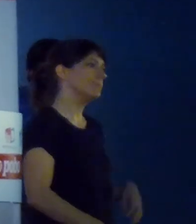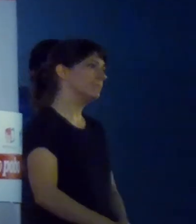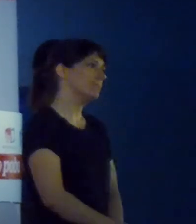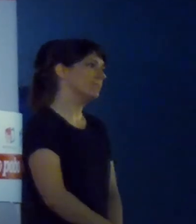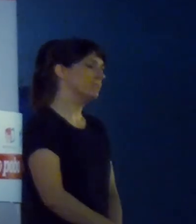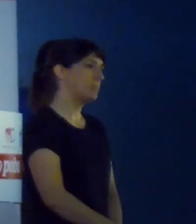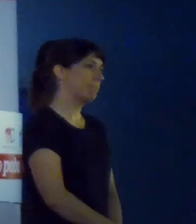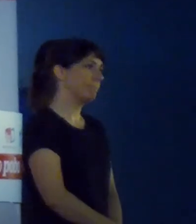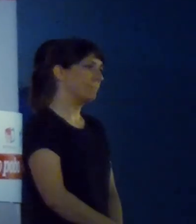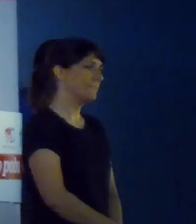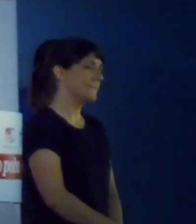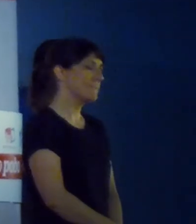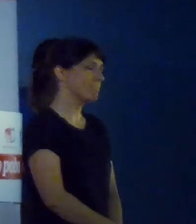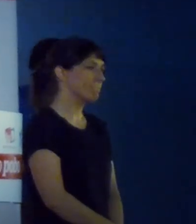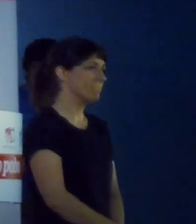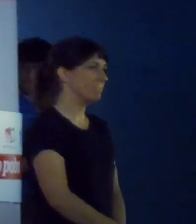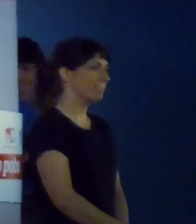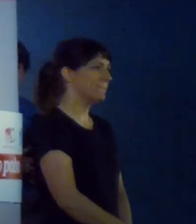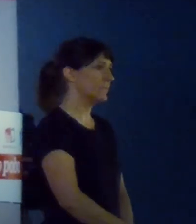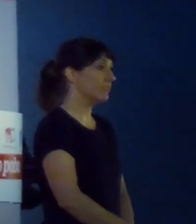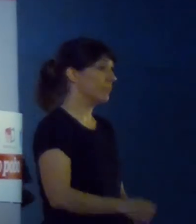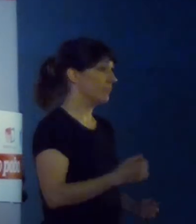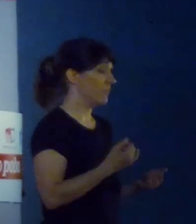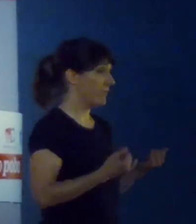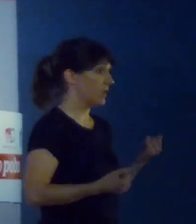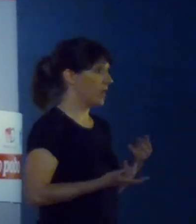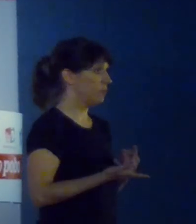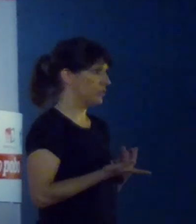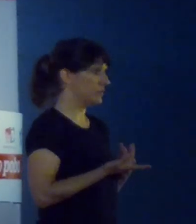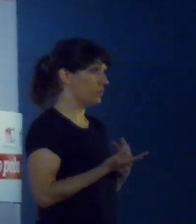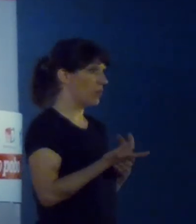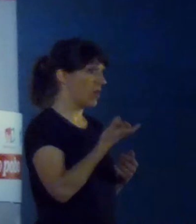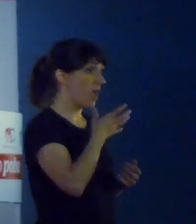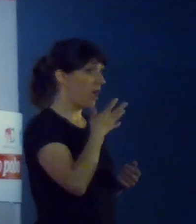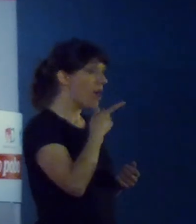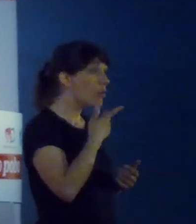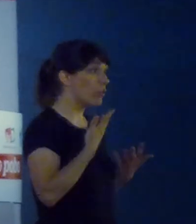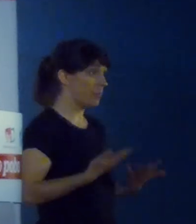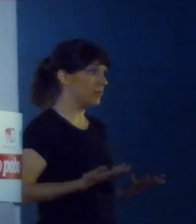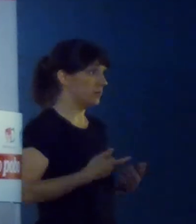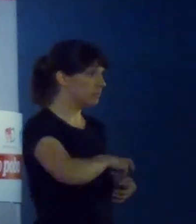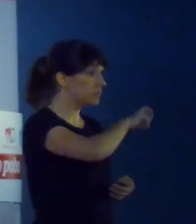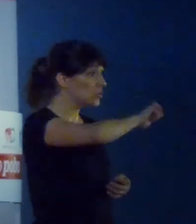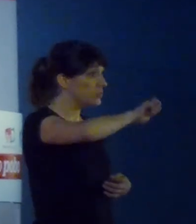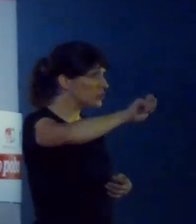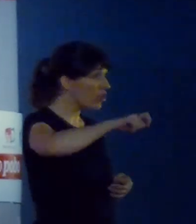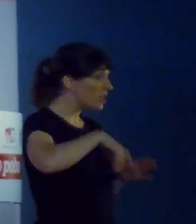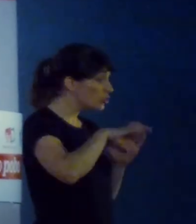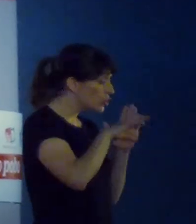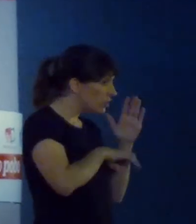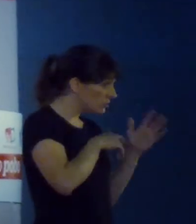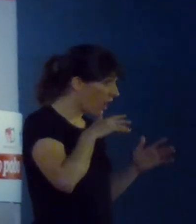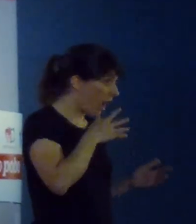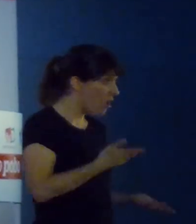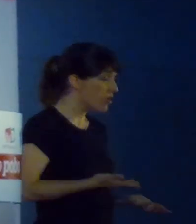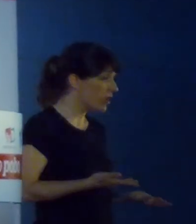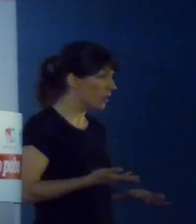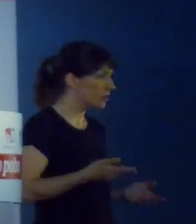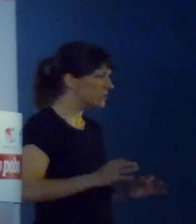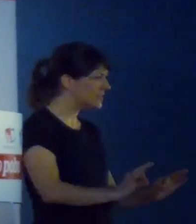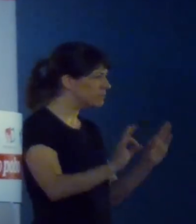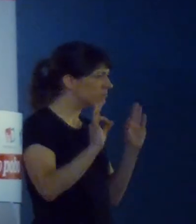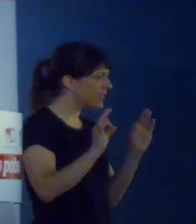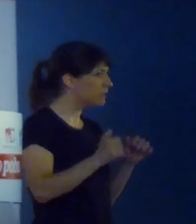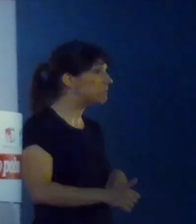As condicións nas que están confinando a cidadanía do común, especialmente